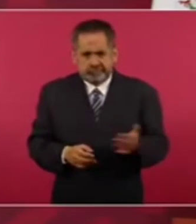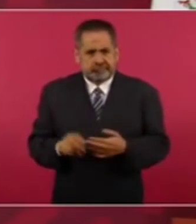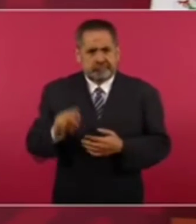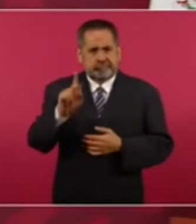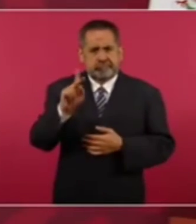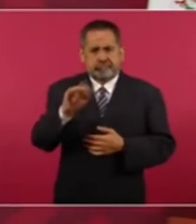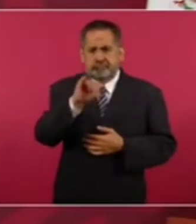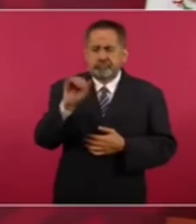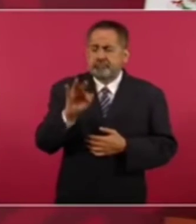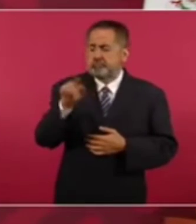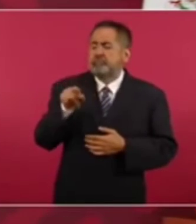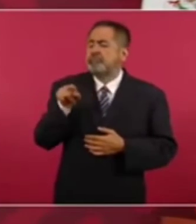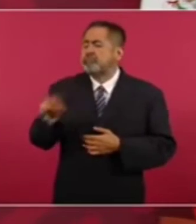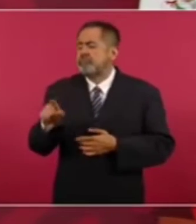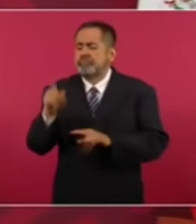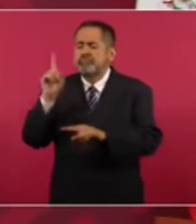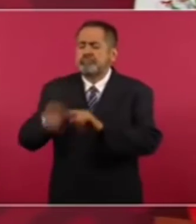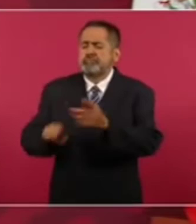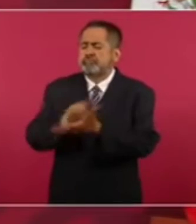borrara